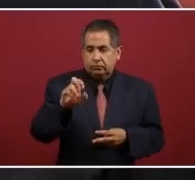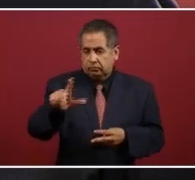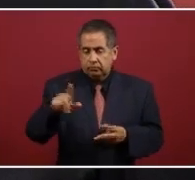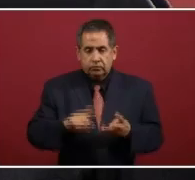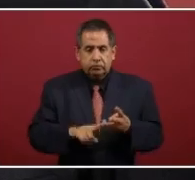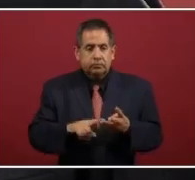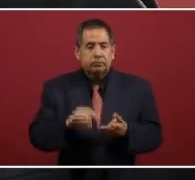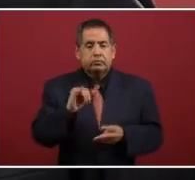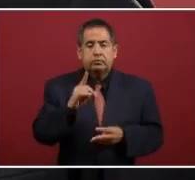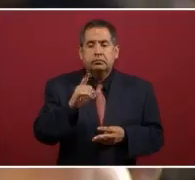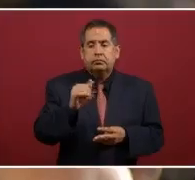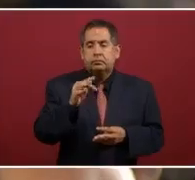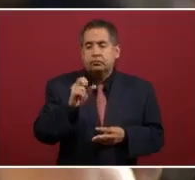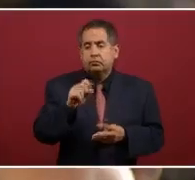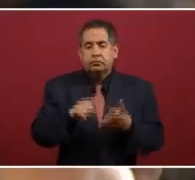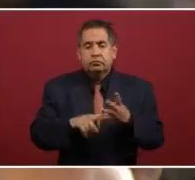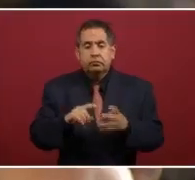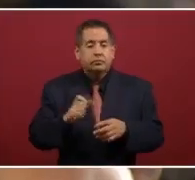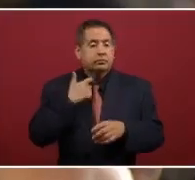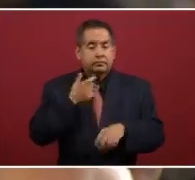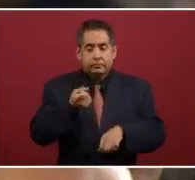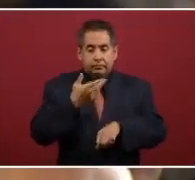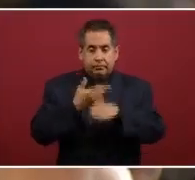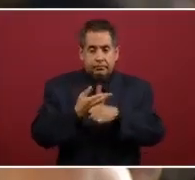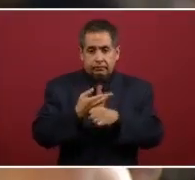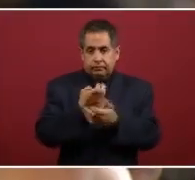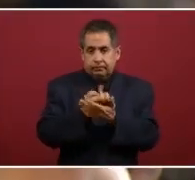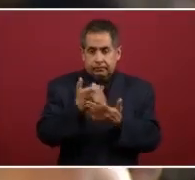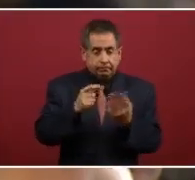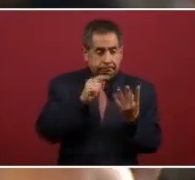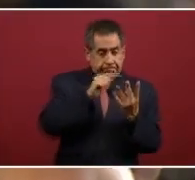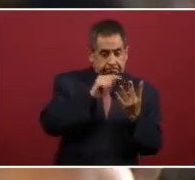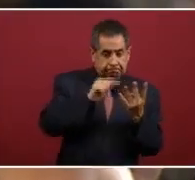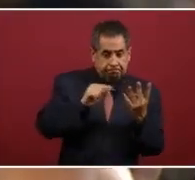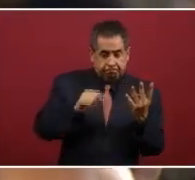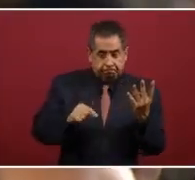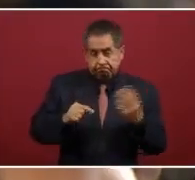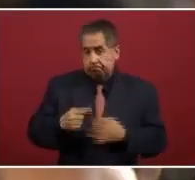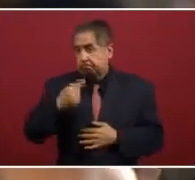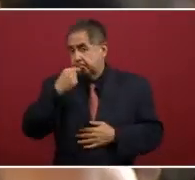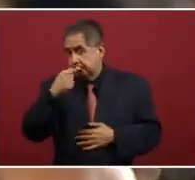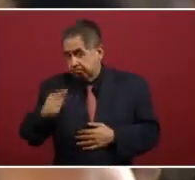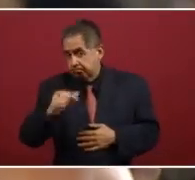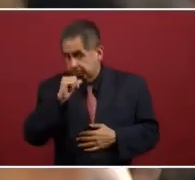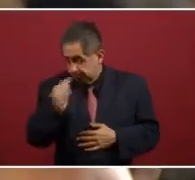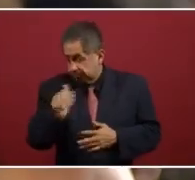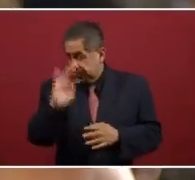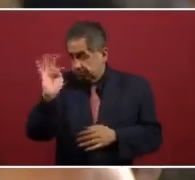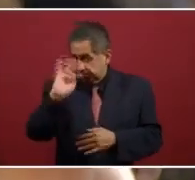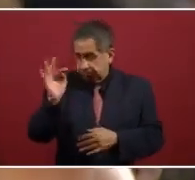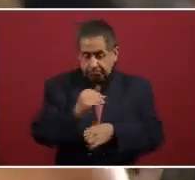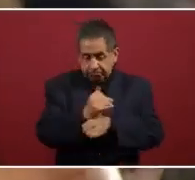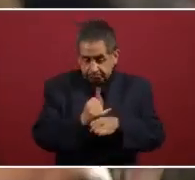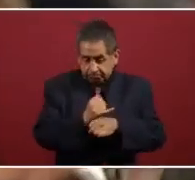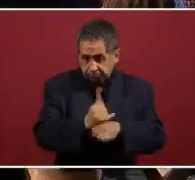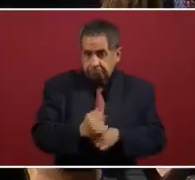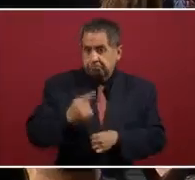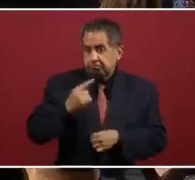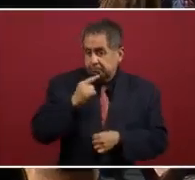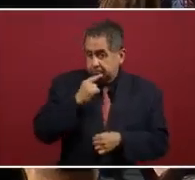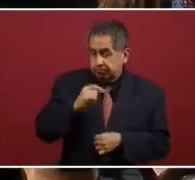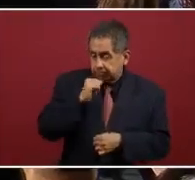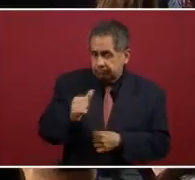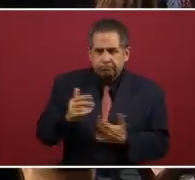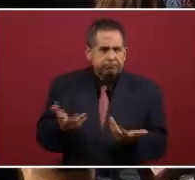e Ildefonso Guajardo, que era el secretario de Economía. Y en caso de que no estén investigados por la denuncia del sexenio